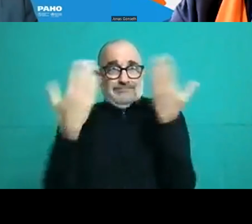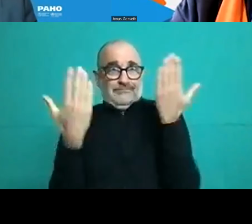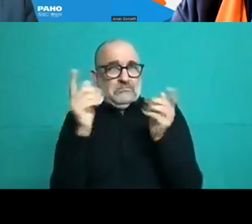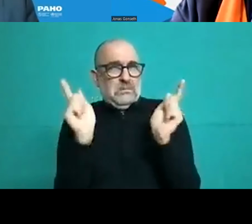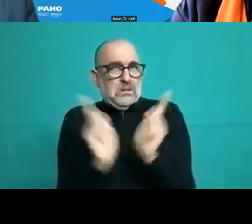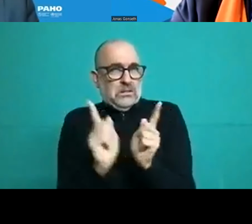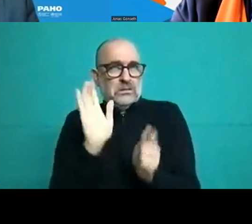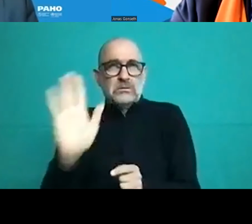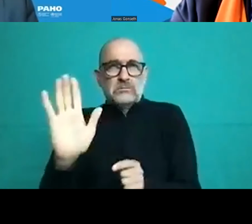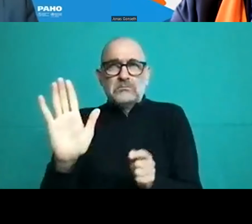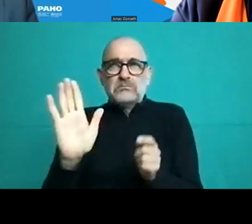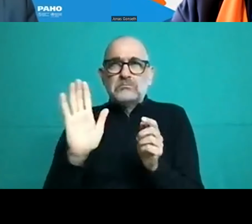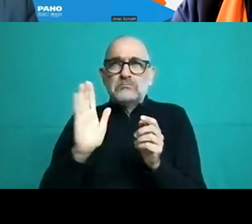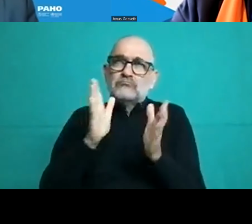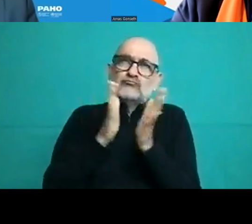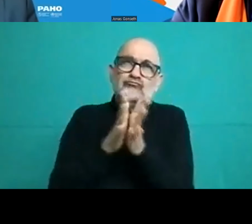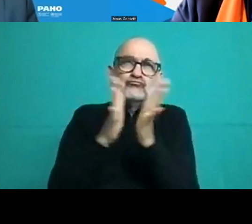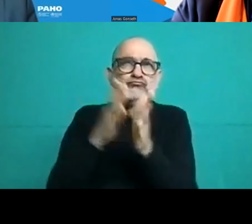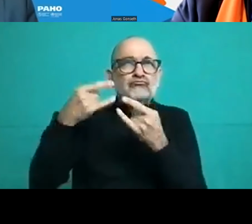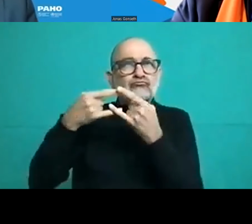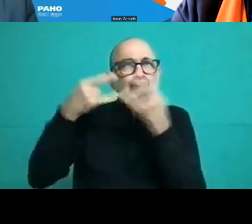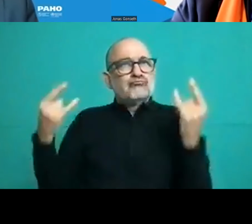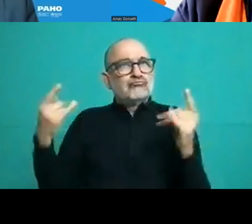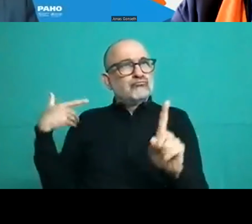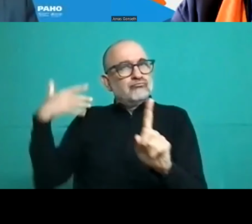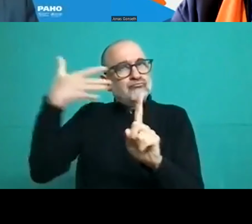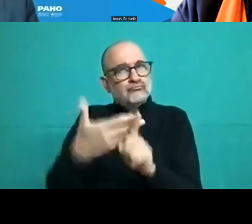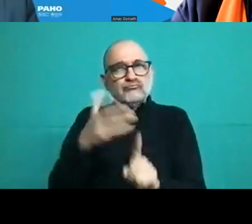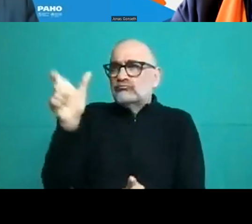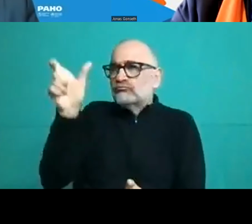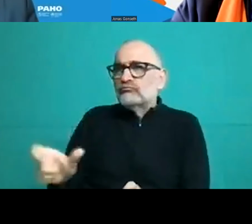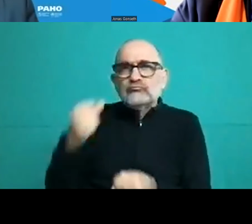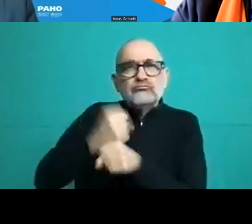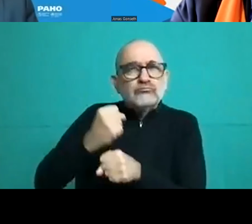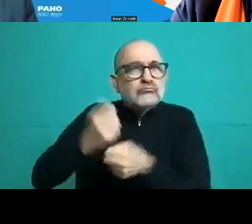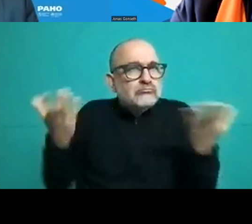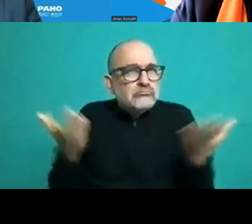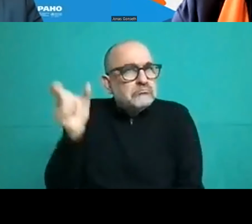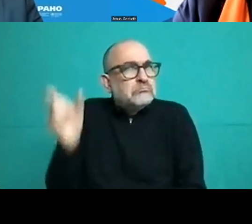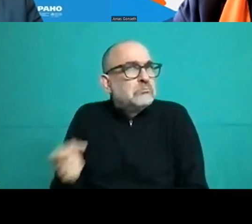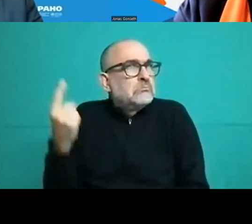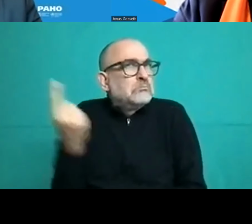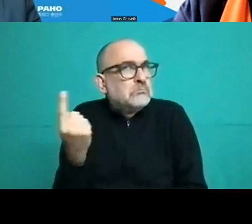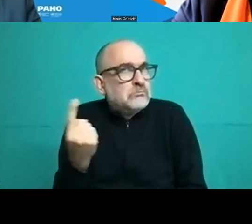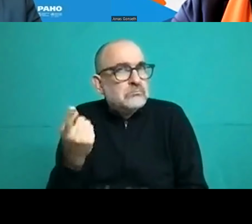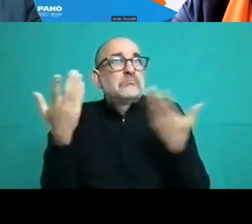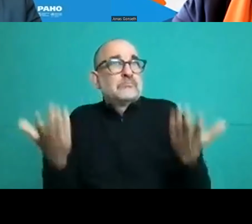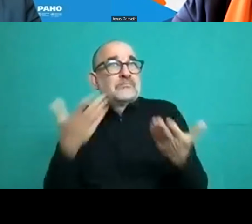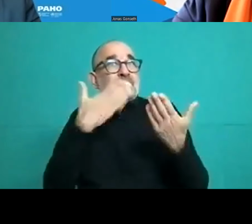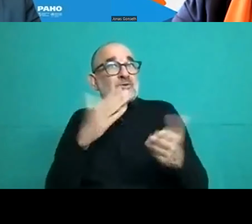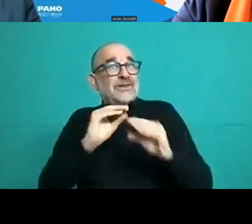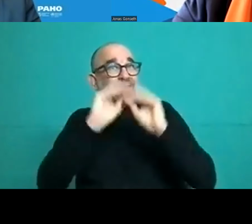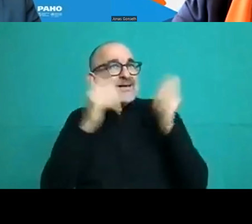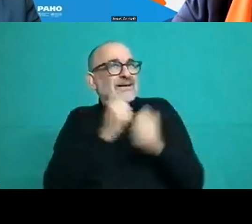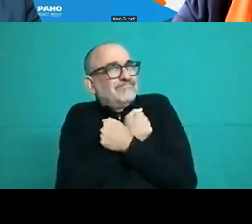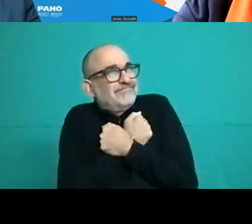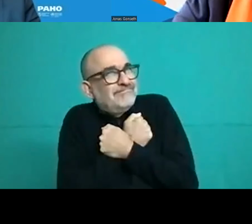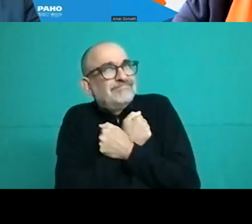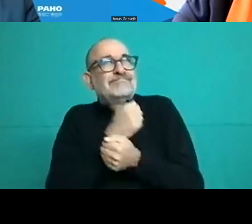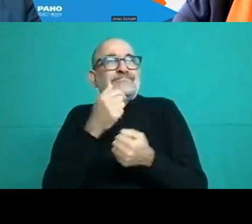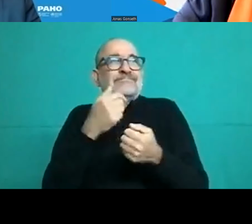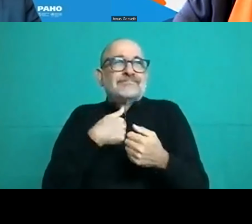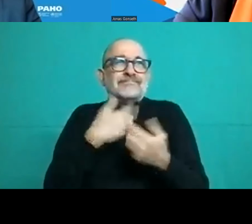hecho partícipe en este webinar maravilloso. Fue este trabajo de preparación muy emocionante. Bueno,